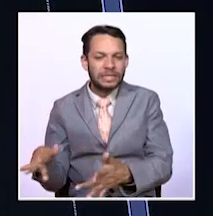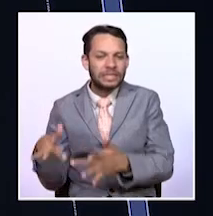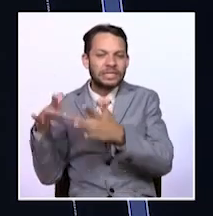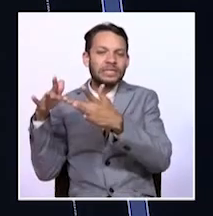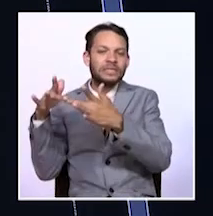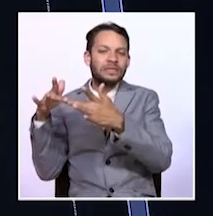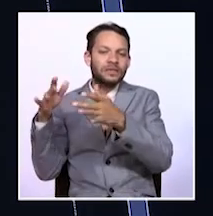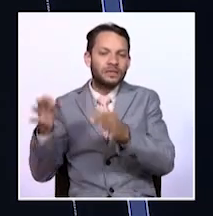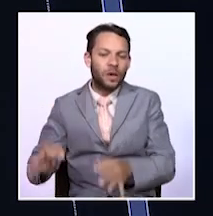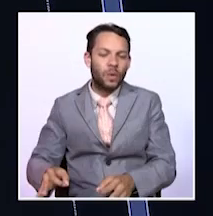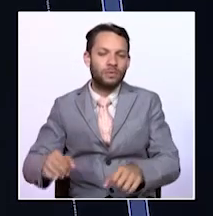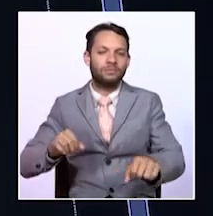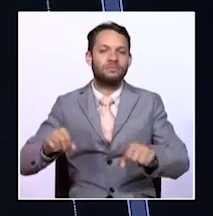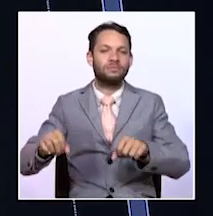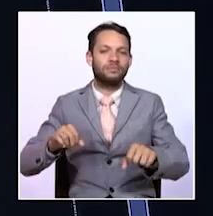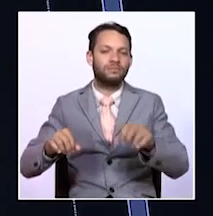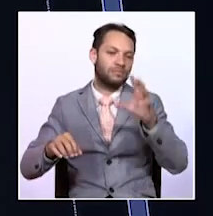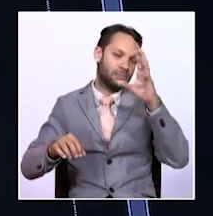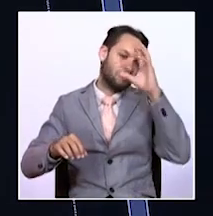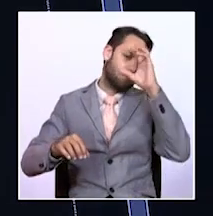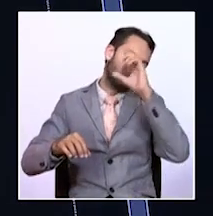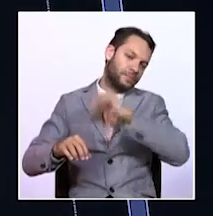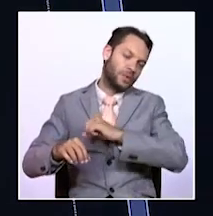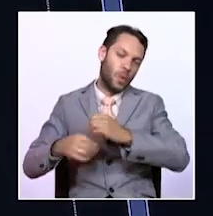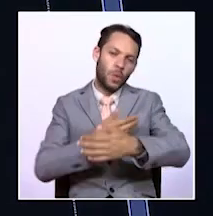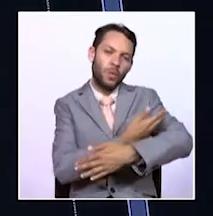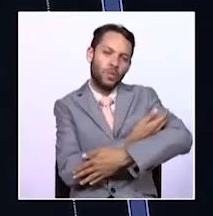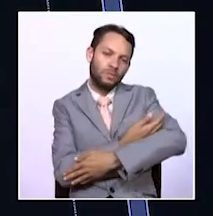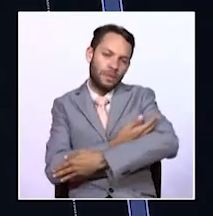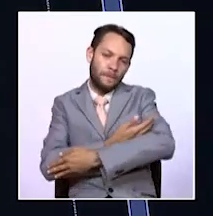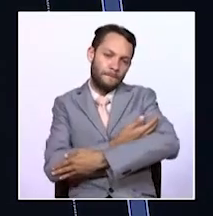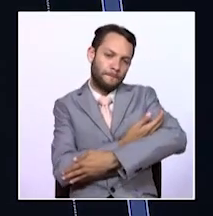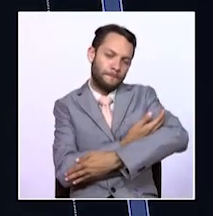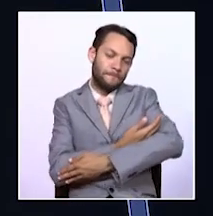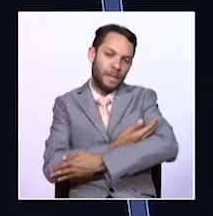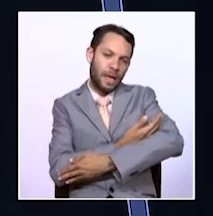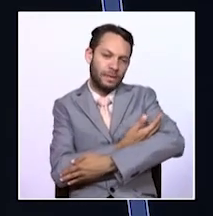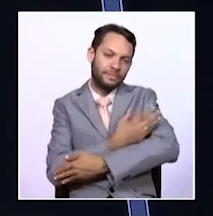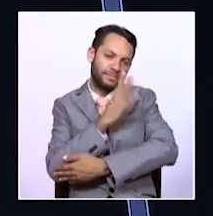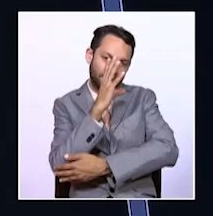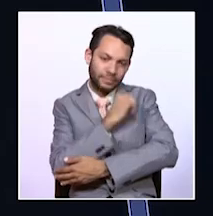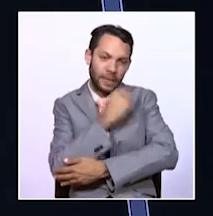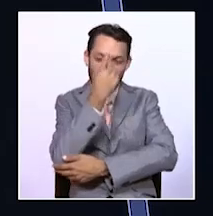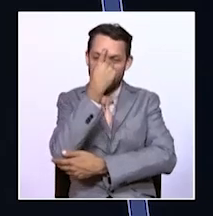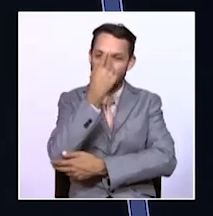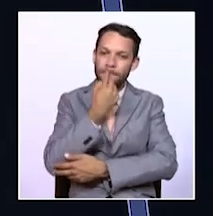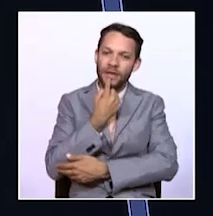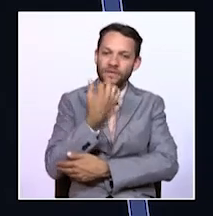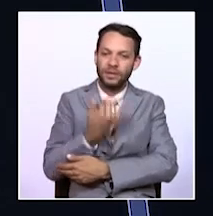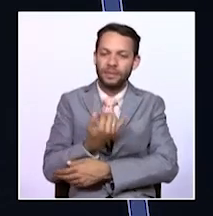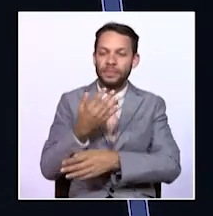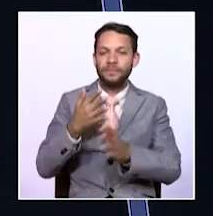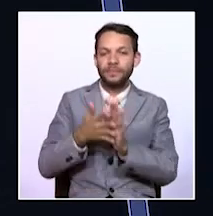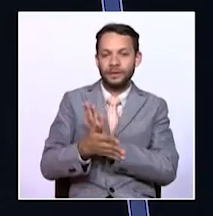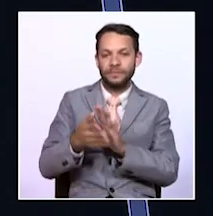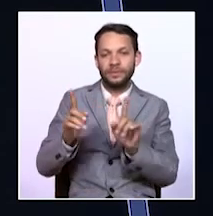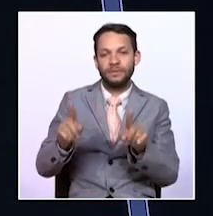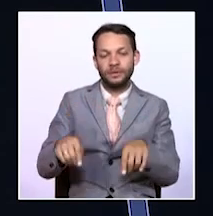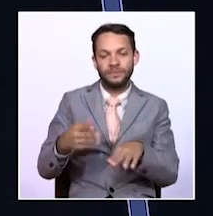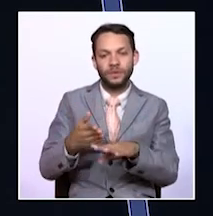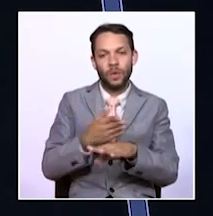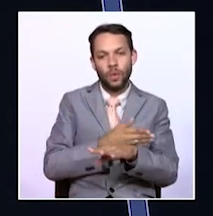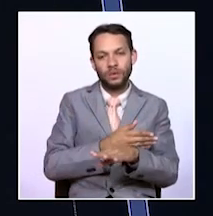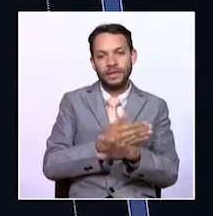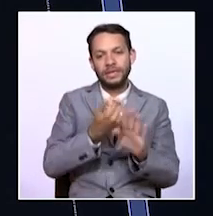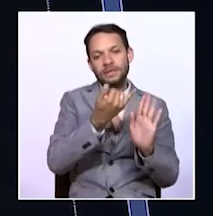familiar para conocer el bebé. Aquí vamos a ver otras imágenes ya más